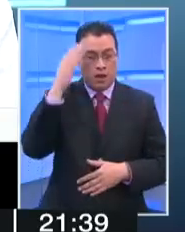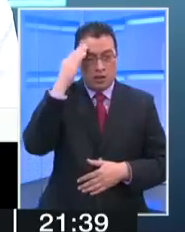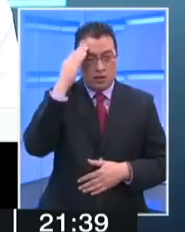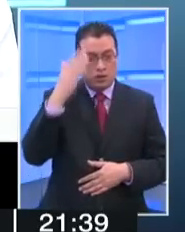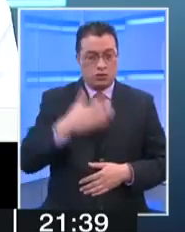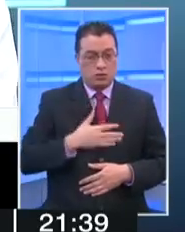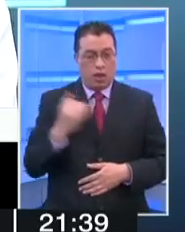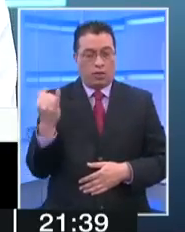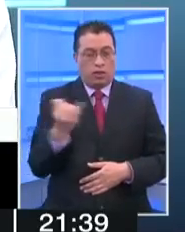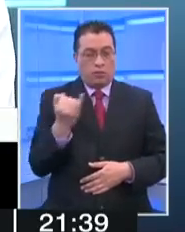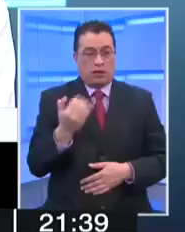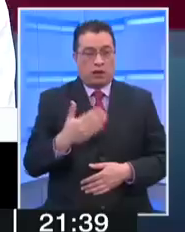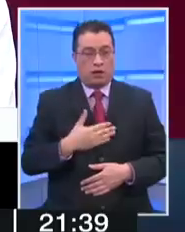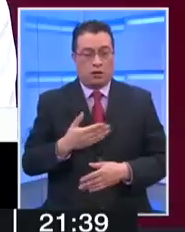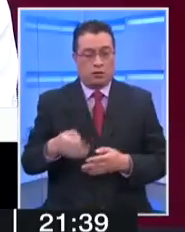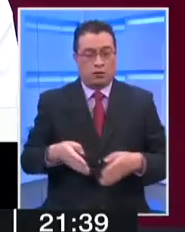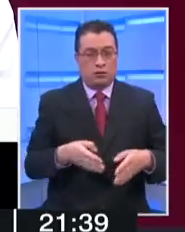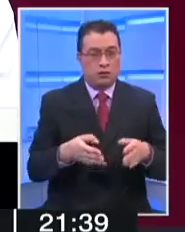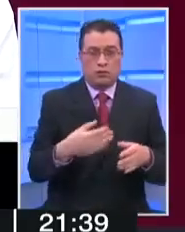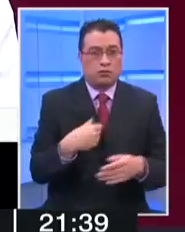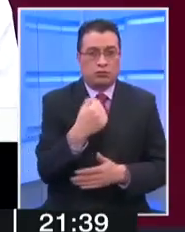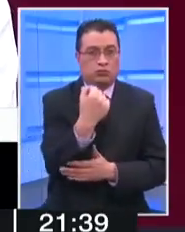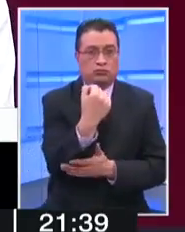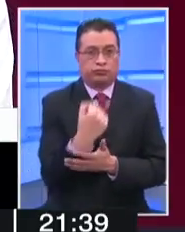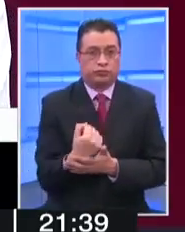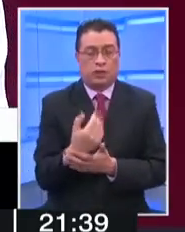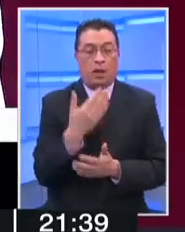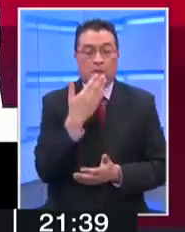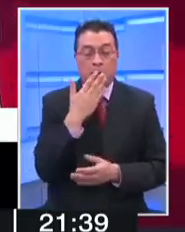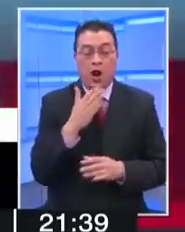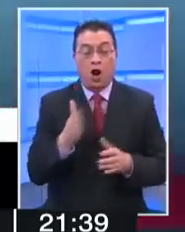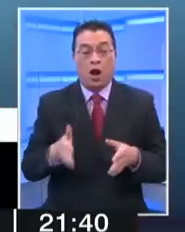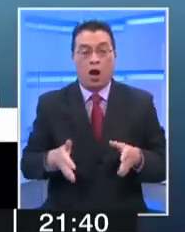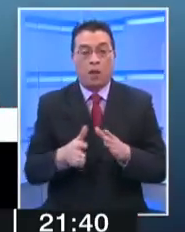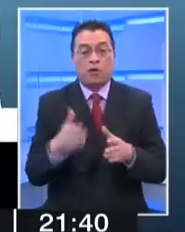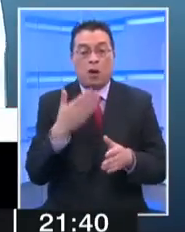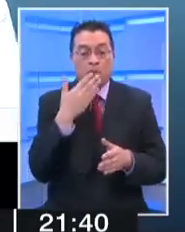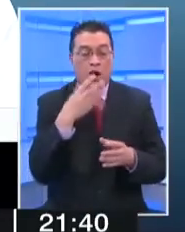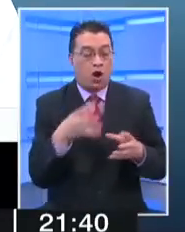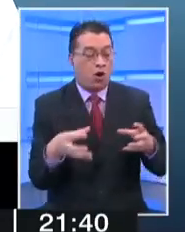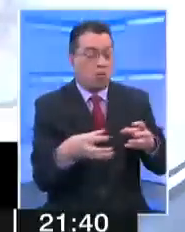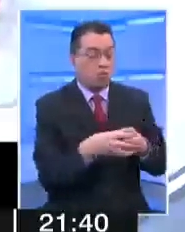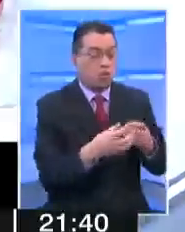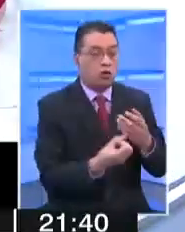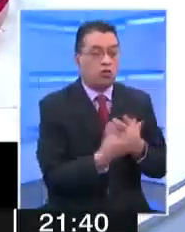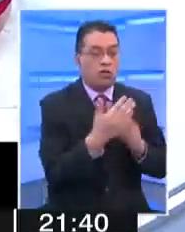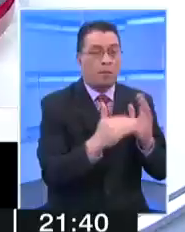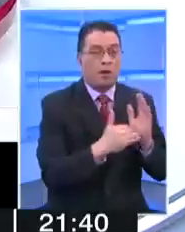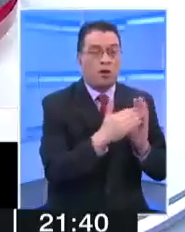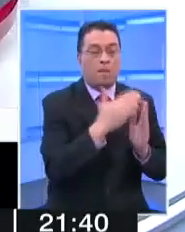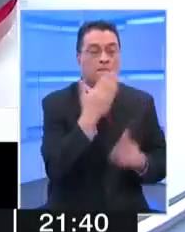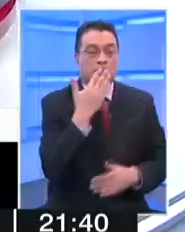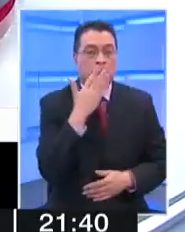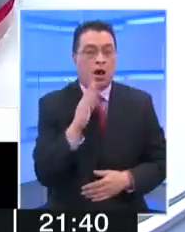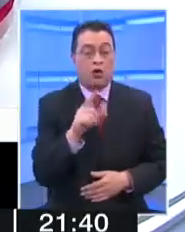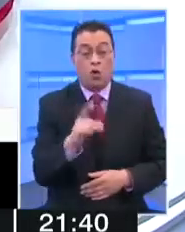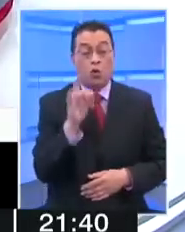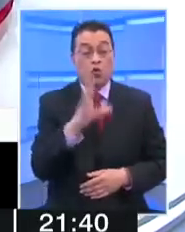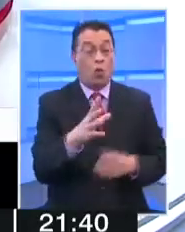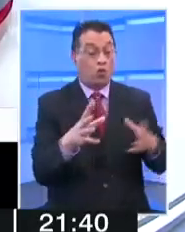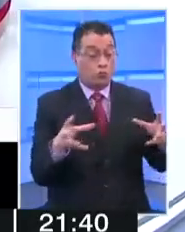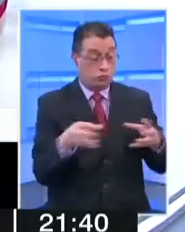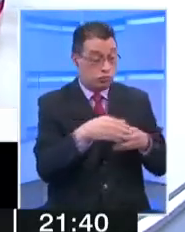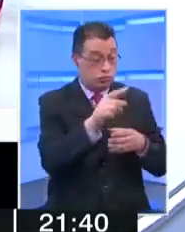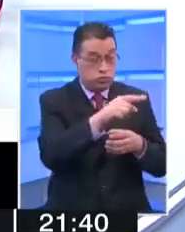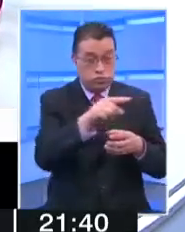el camino propio el camino propio no me conduce a ningún lado el mejor camino es seguir en este conglomerado nua mayoría tener un candidato único Ojalá